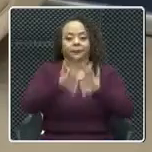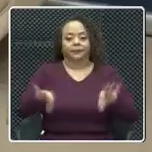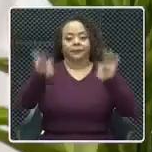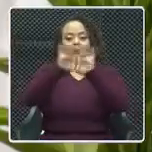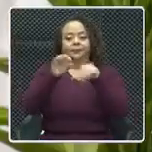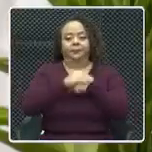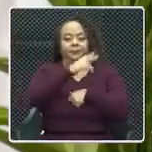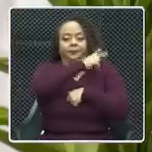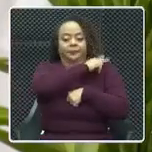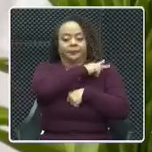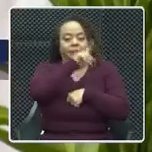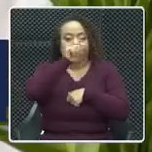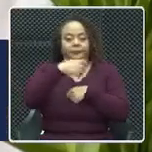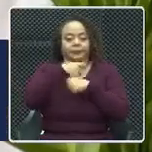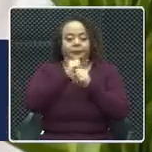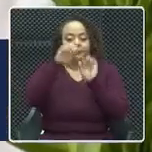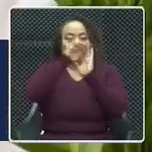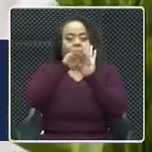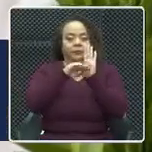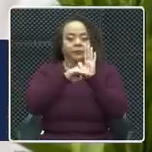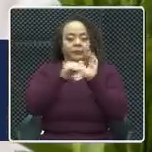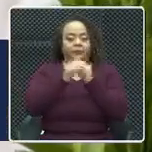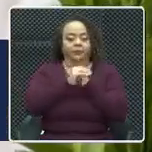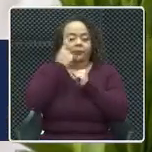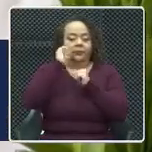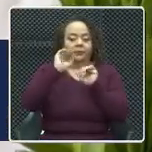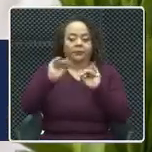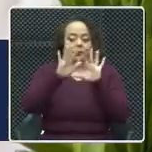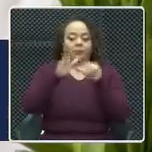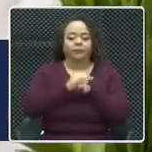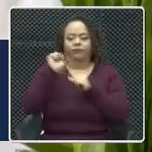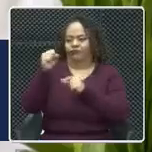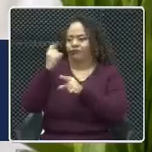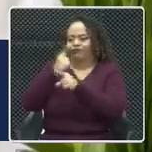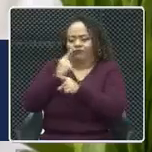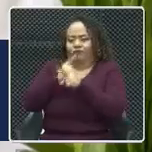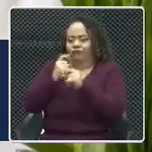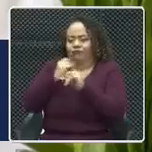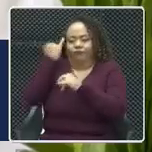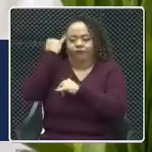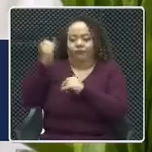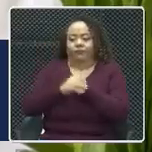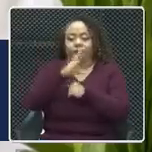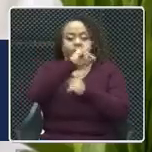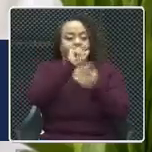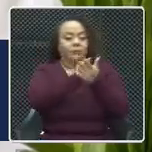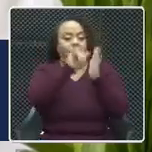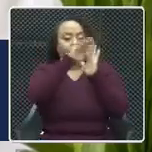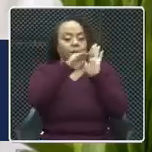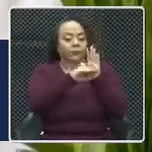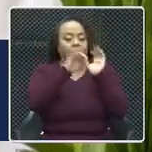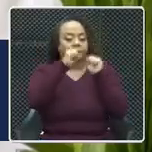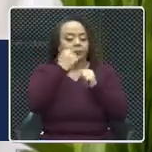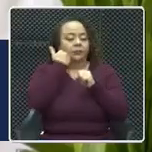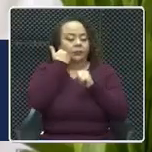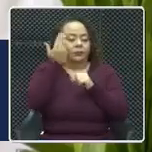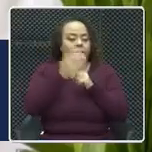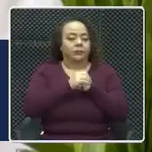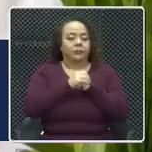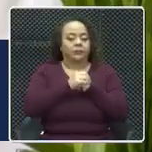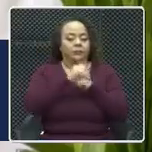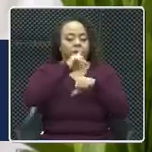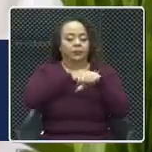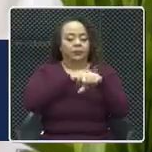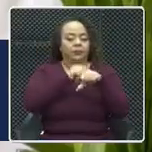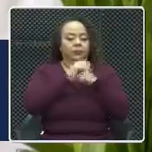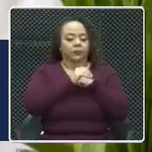patrono debe de realizar un protocolo para atender. Claro, eso sería lo ideal. ¿Verdad? Y ese protocolo va a facilitar claro, a la